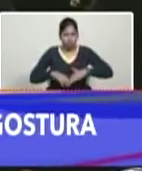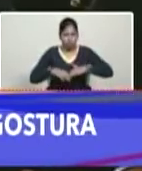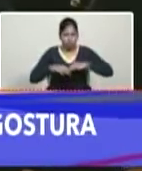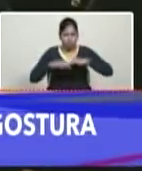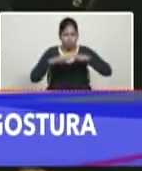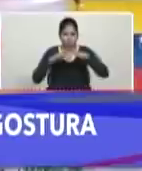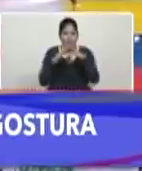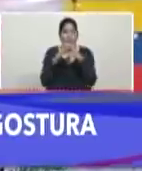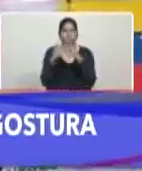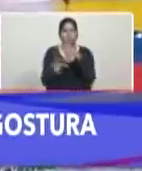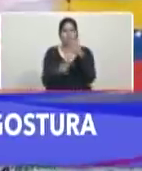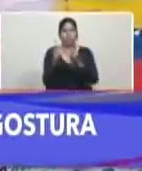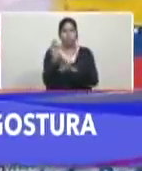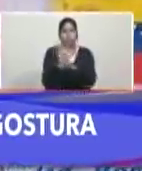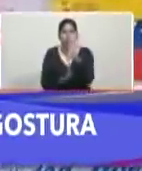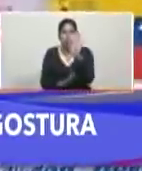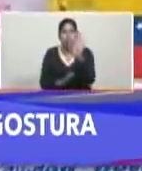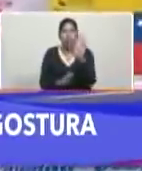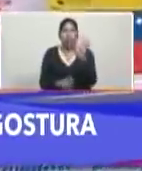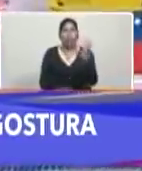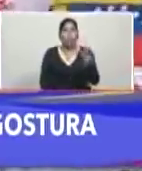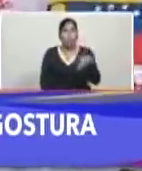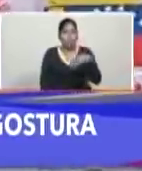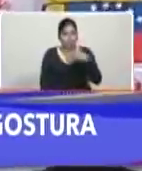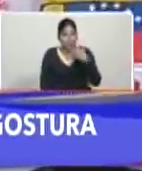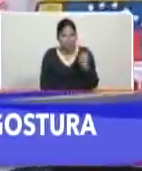económicas, no siendo mendigo de nadie.